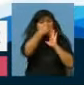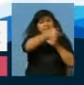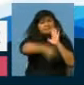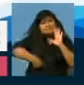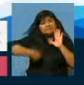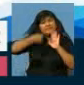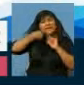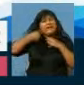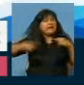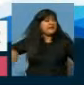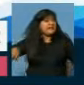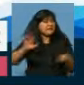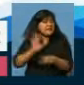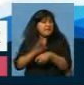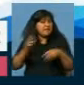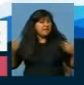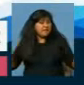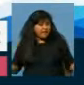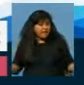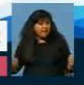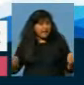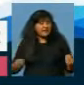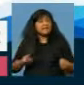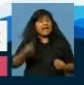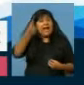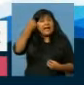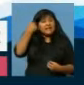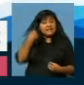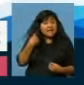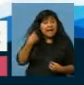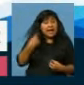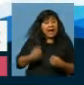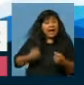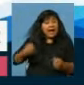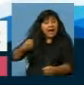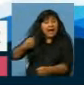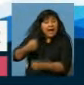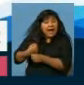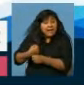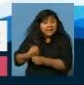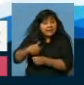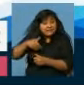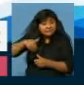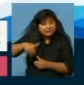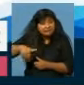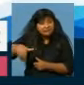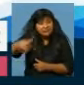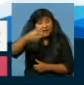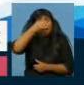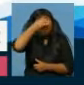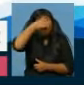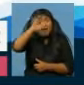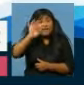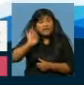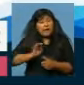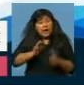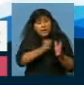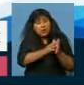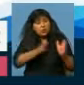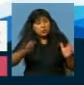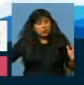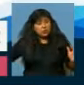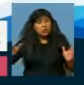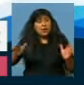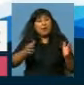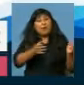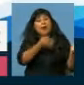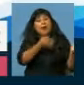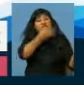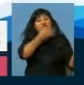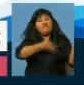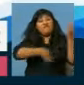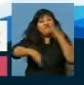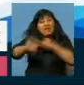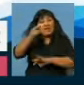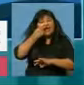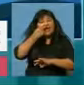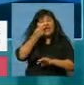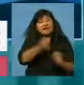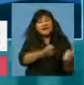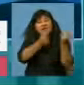de ayer por 20 años le vamos a vender a camesa 315 megavatios por